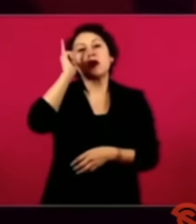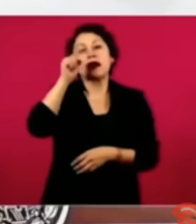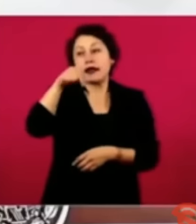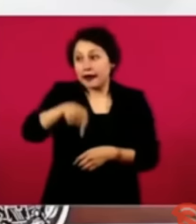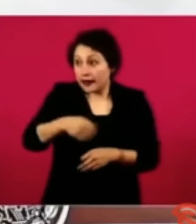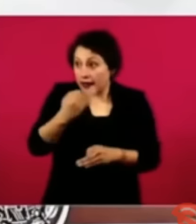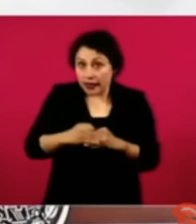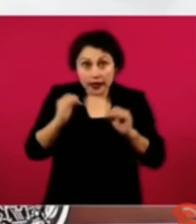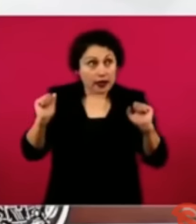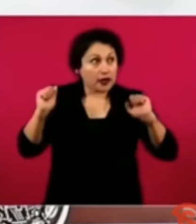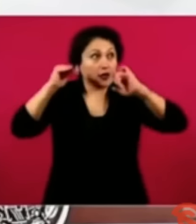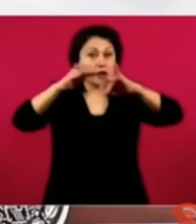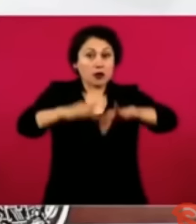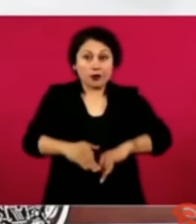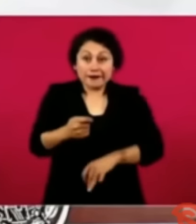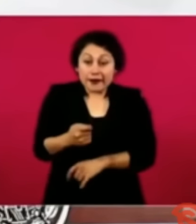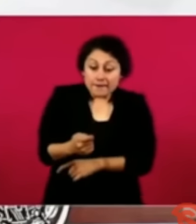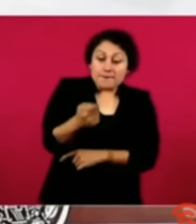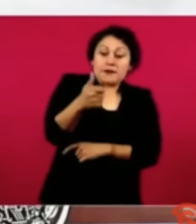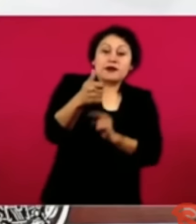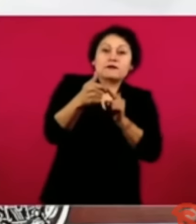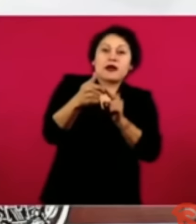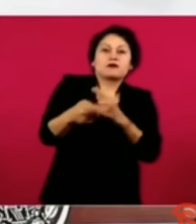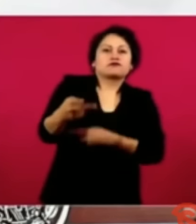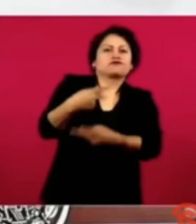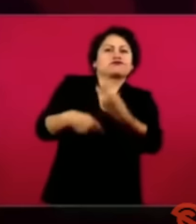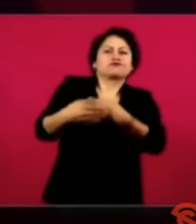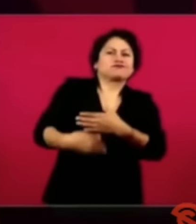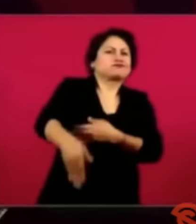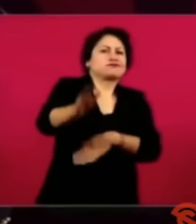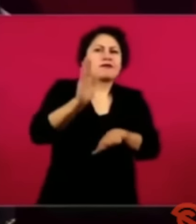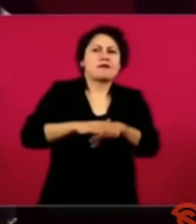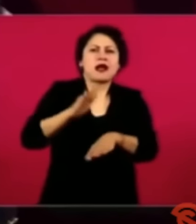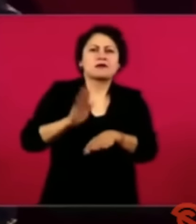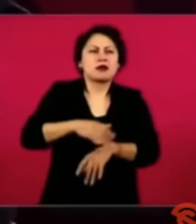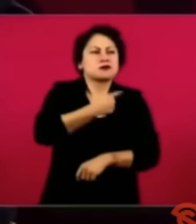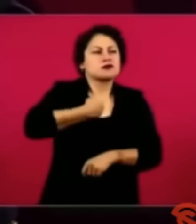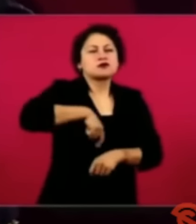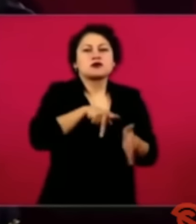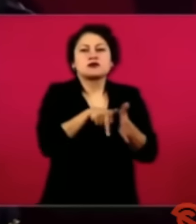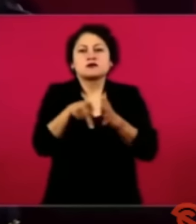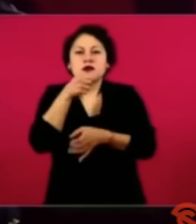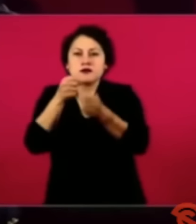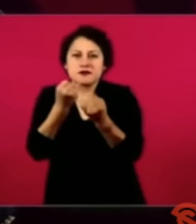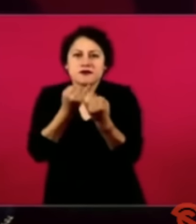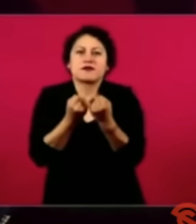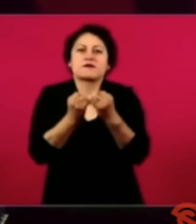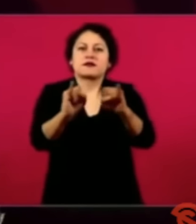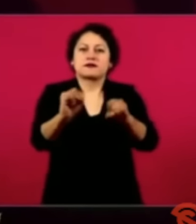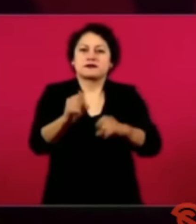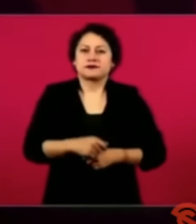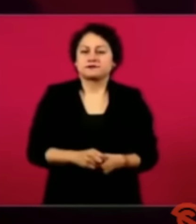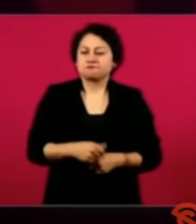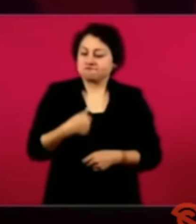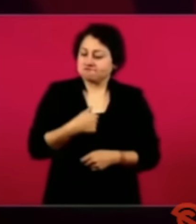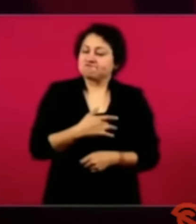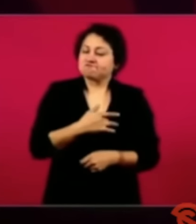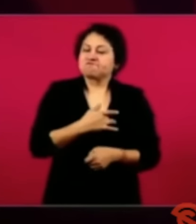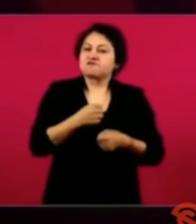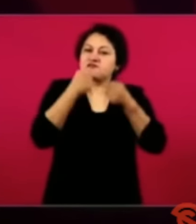tengamos comunicadores y medios alternativos e independientes. Estoy seguro que la presidenta